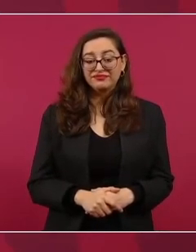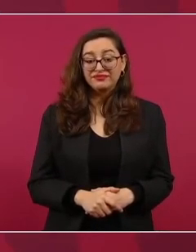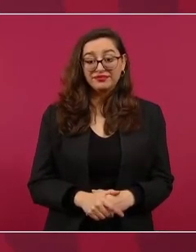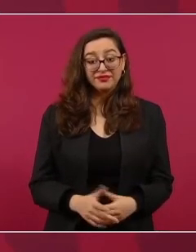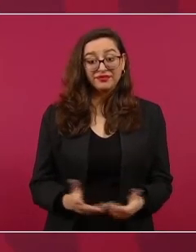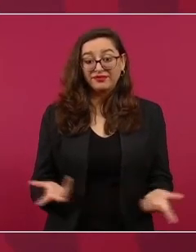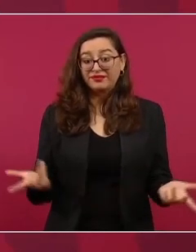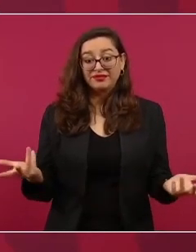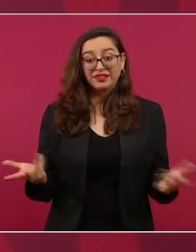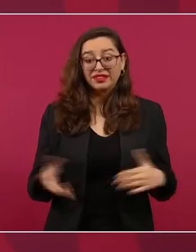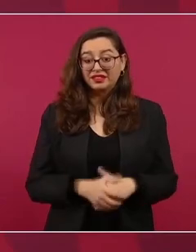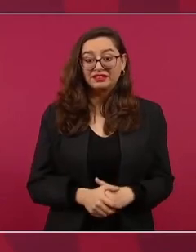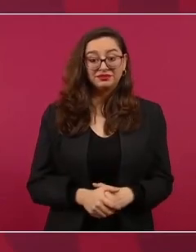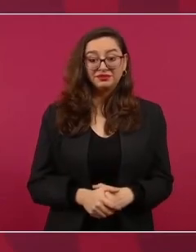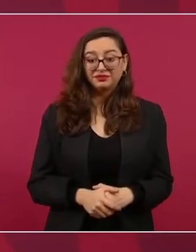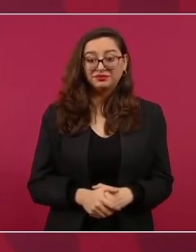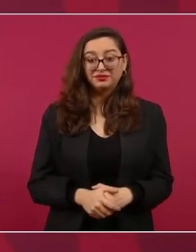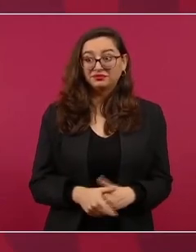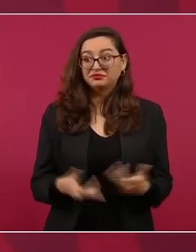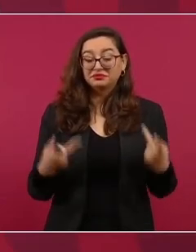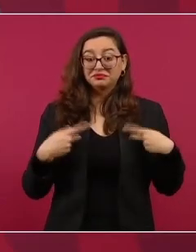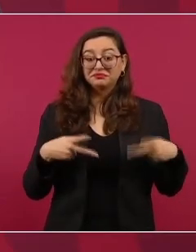pues están quedando